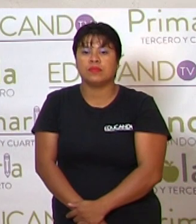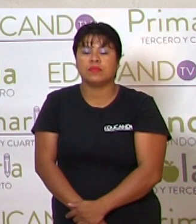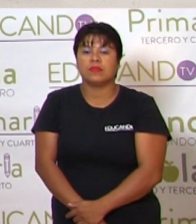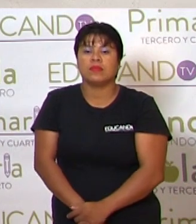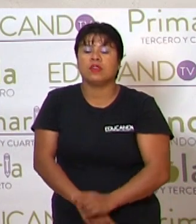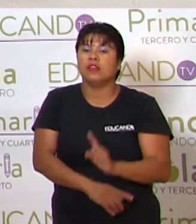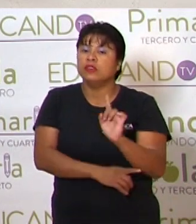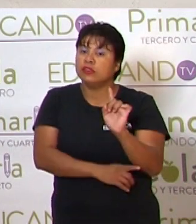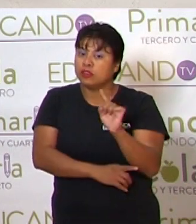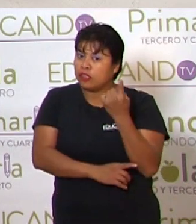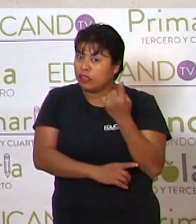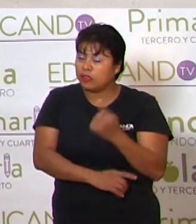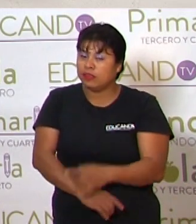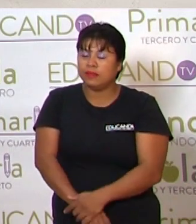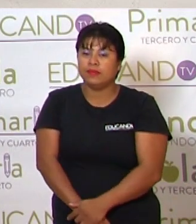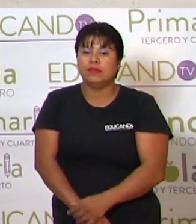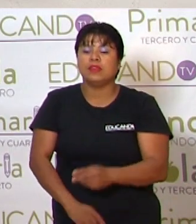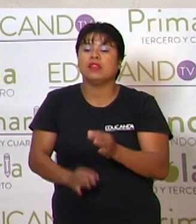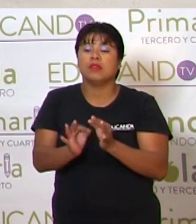son